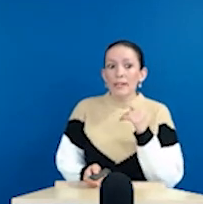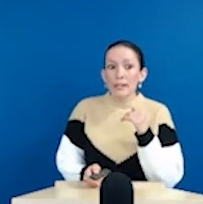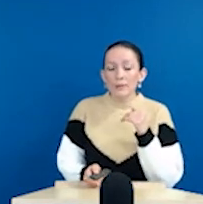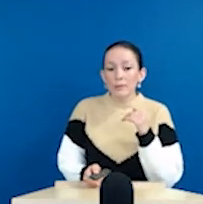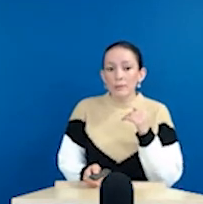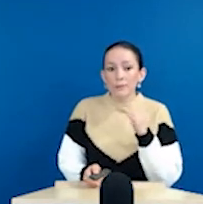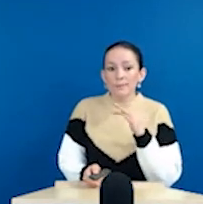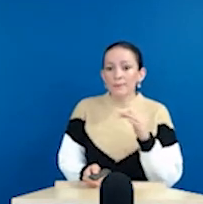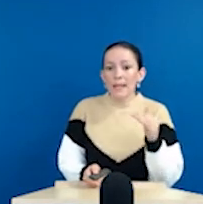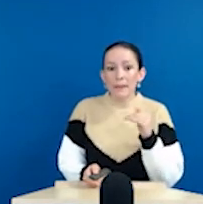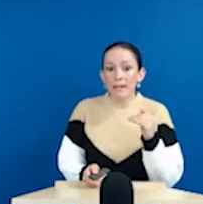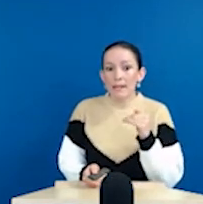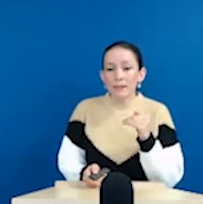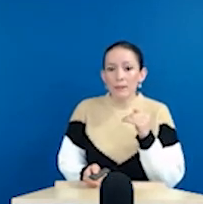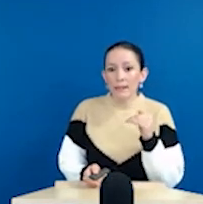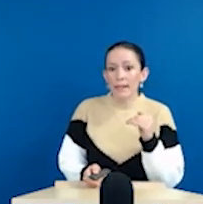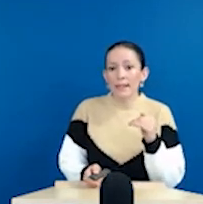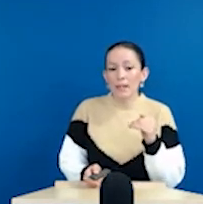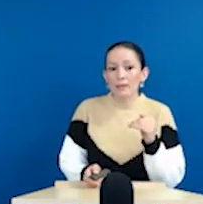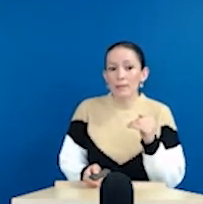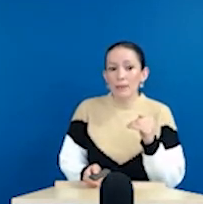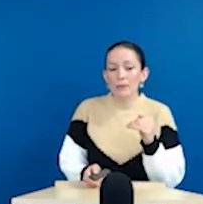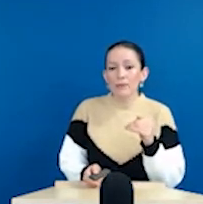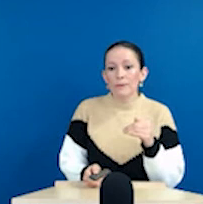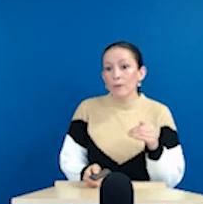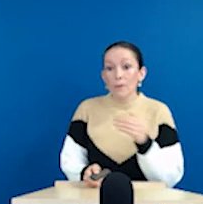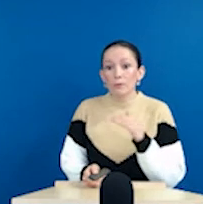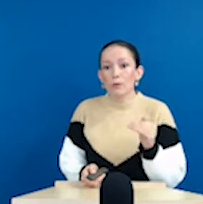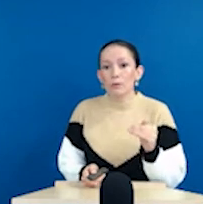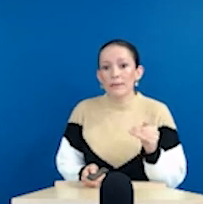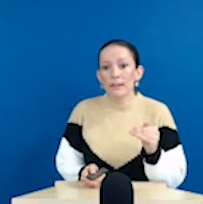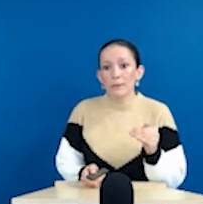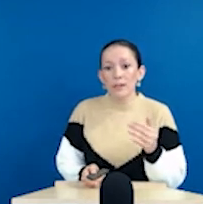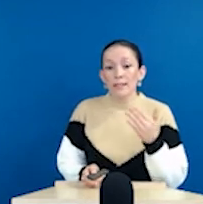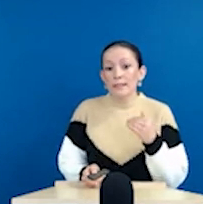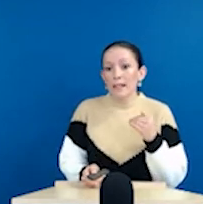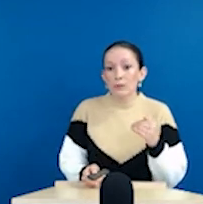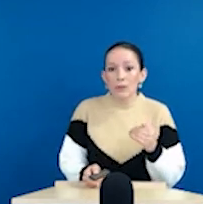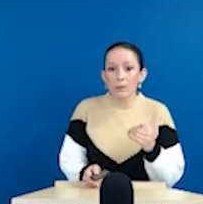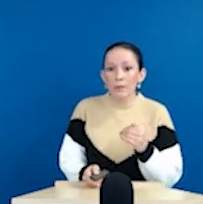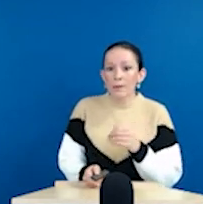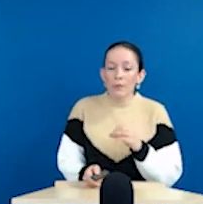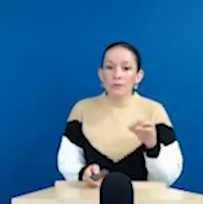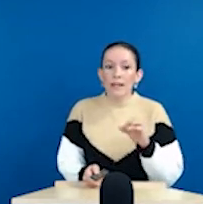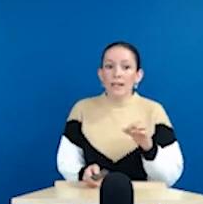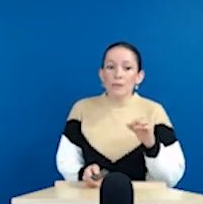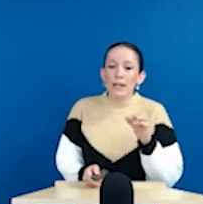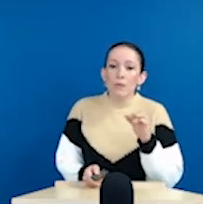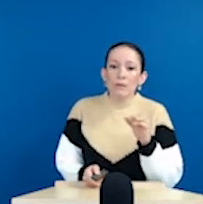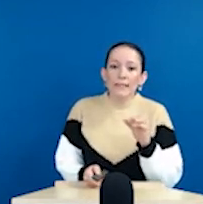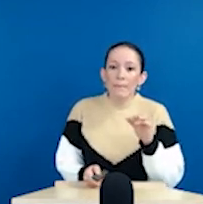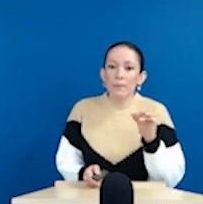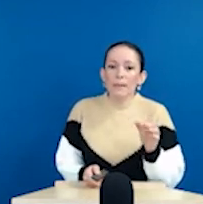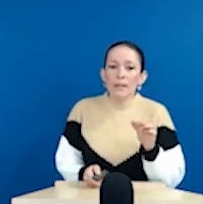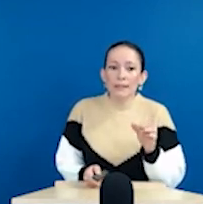Al no tener la manera de ingerir los alimentos, como todos lo hacemos, si hay dolor o si hay